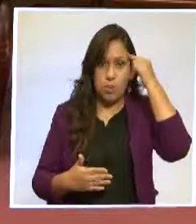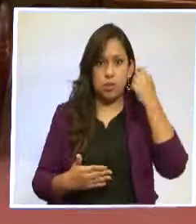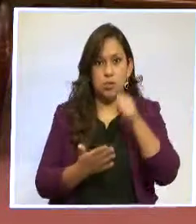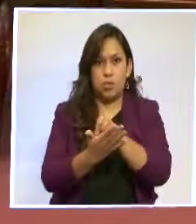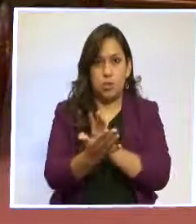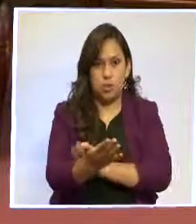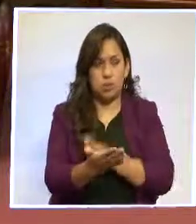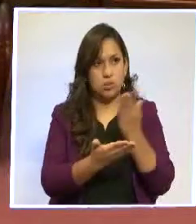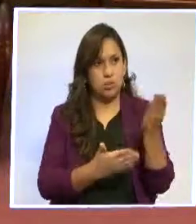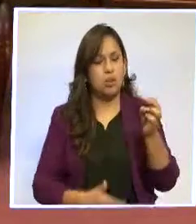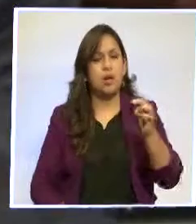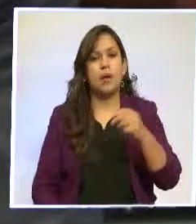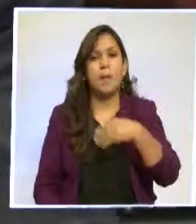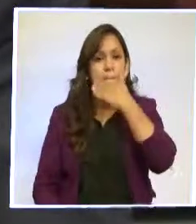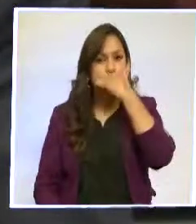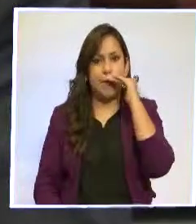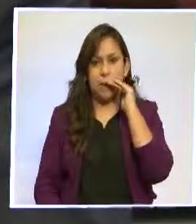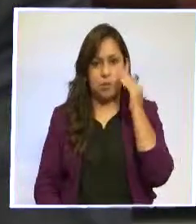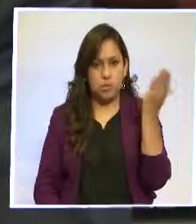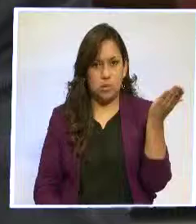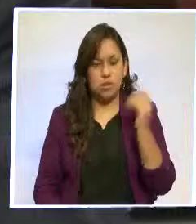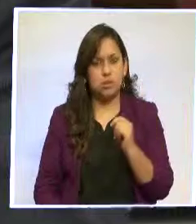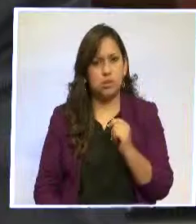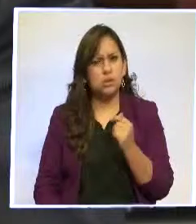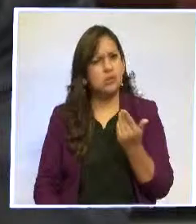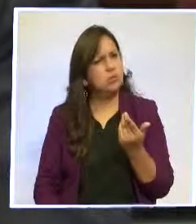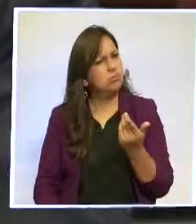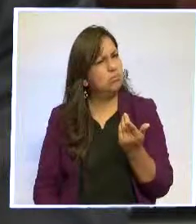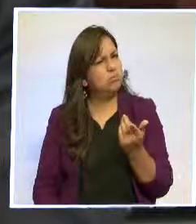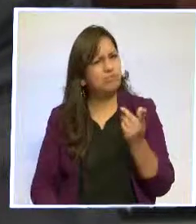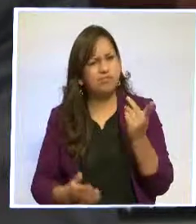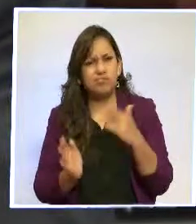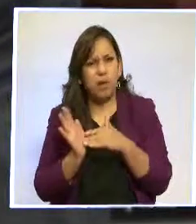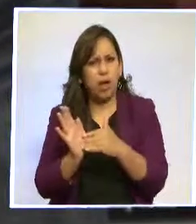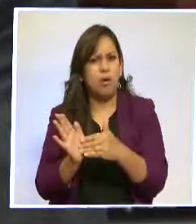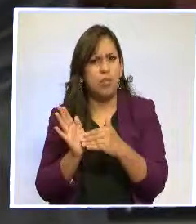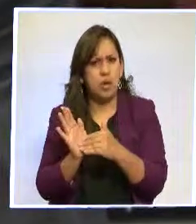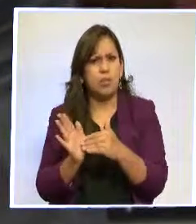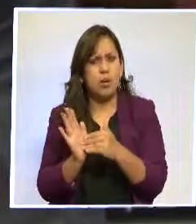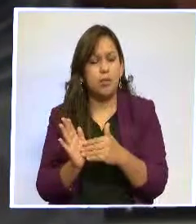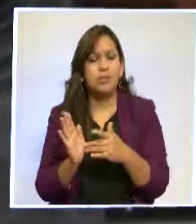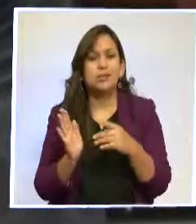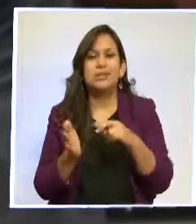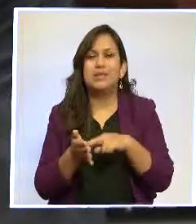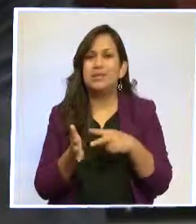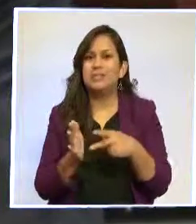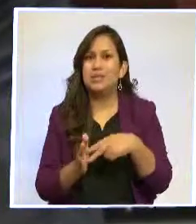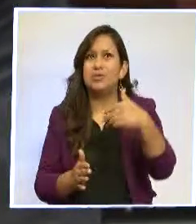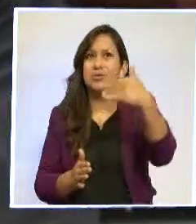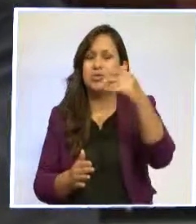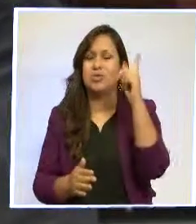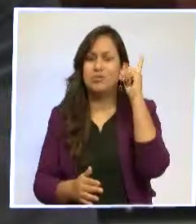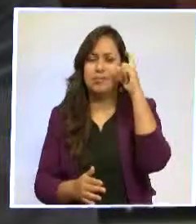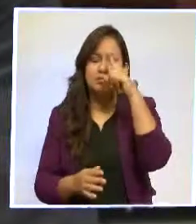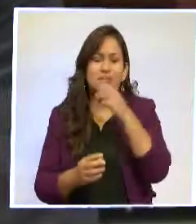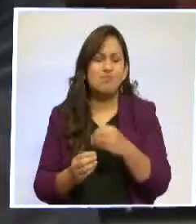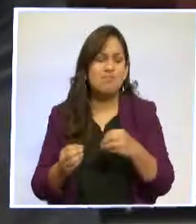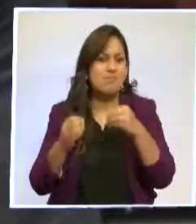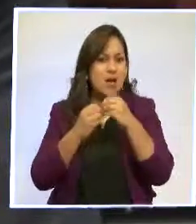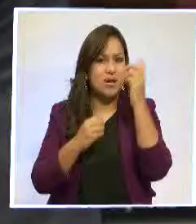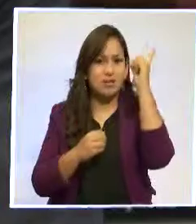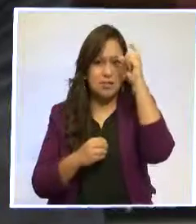bolivariano de Nicolás Maduro. ¿De alguna manera estos ejemplos no configuran un riesgo para avanzar en esta iniciativa